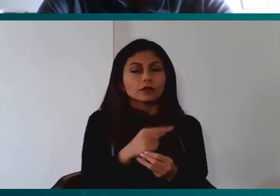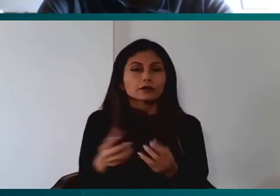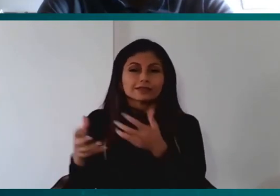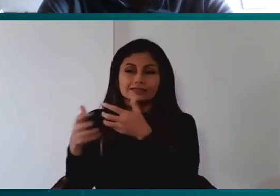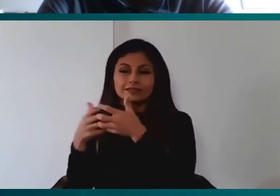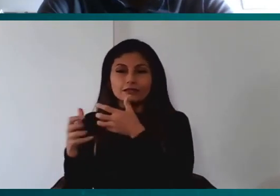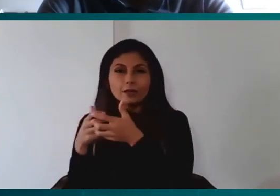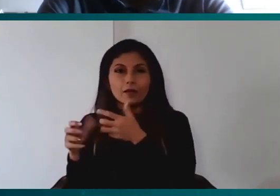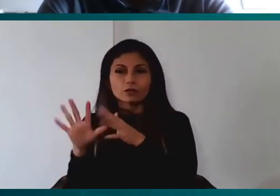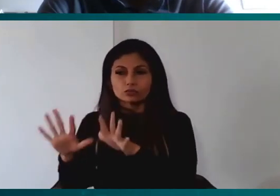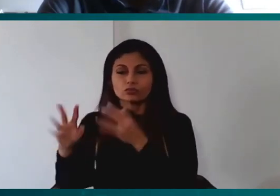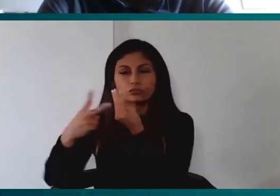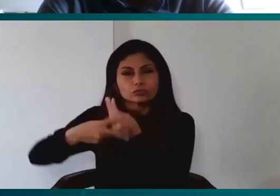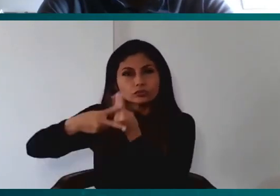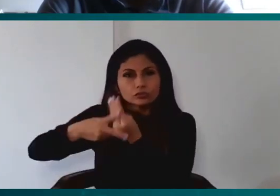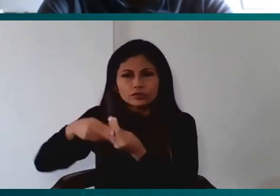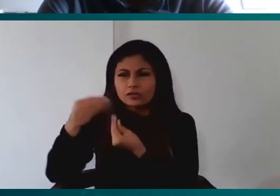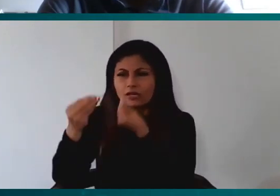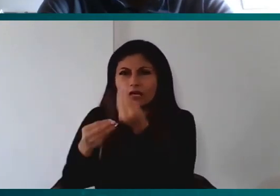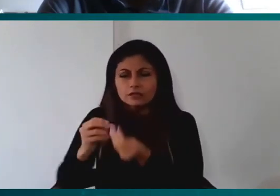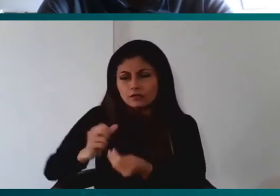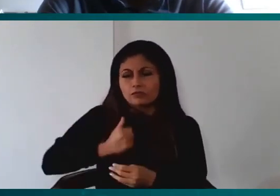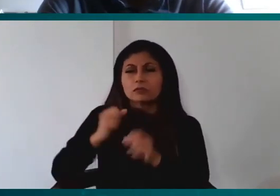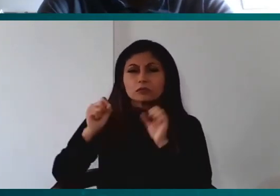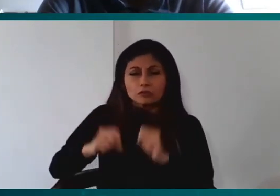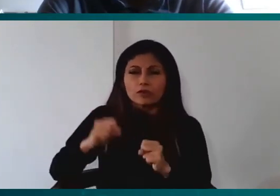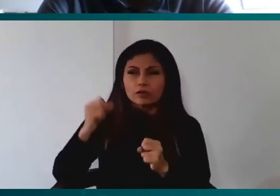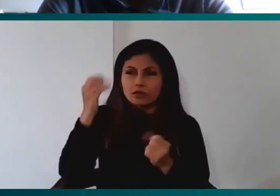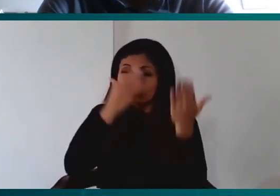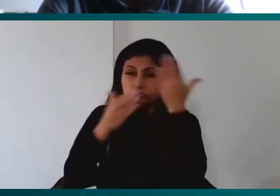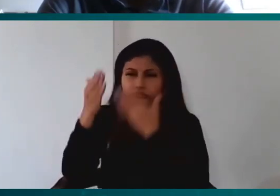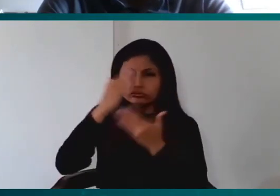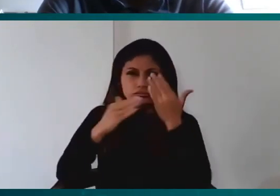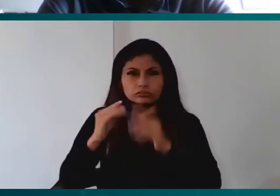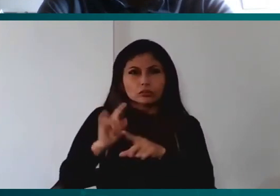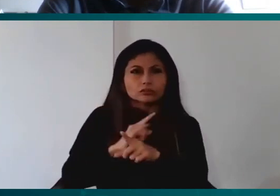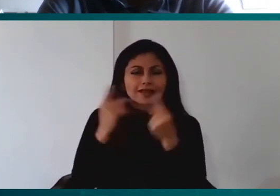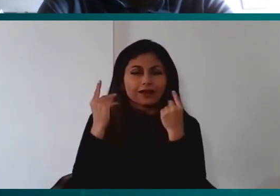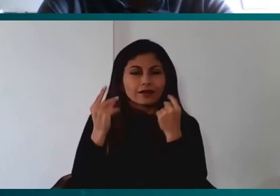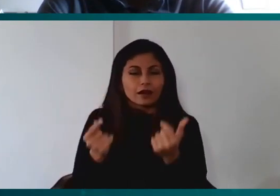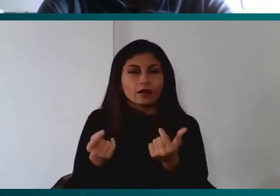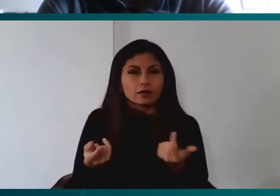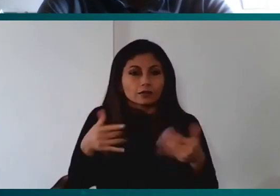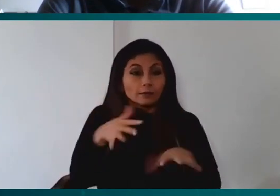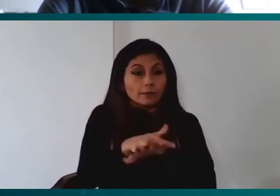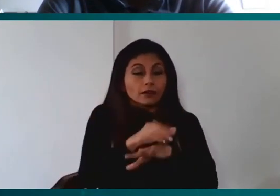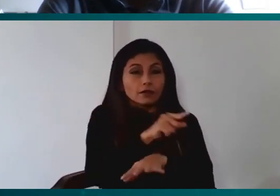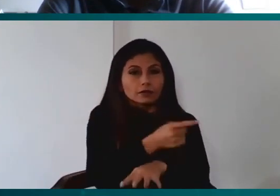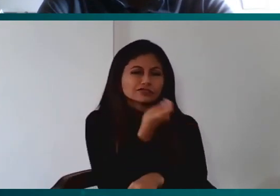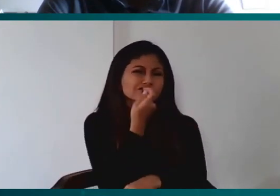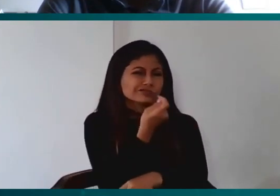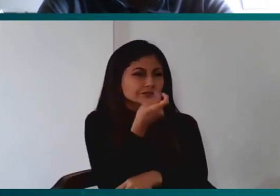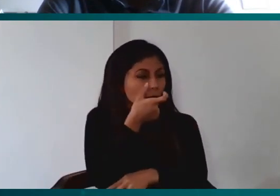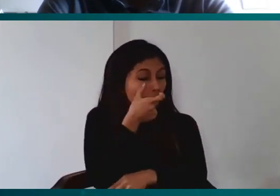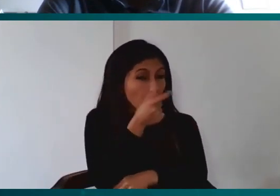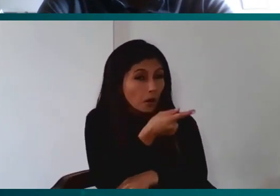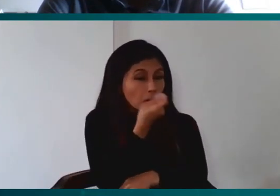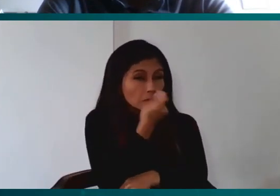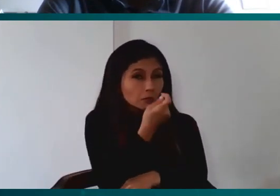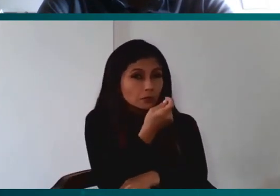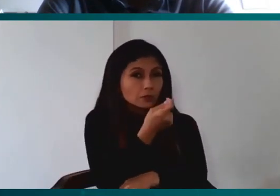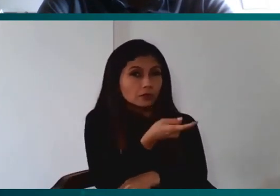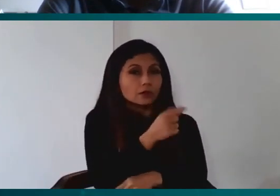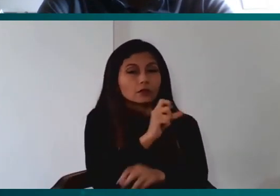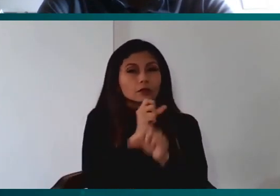que permiten hacer muchas simulaciones muy rápido, combinadas con herramientas más detalladas de CFD, como la que